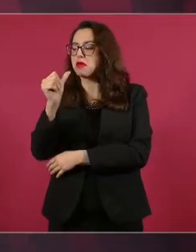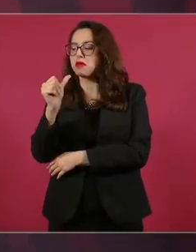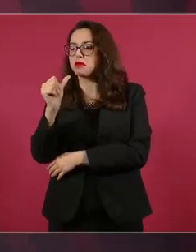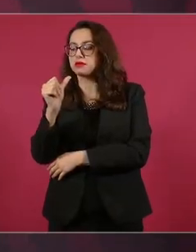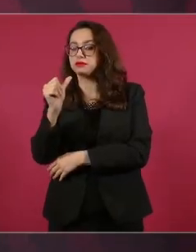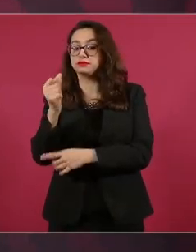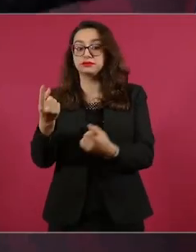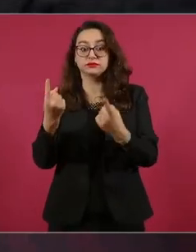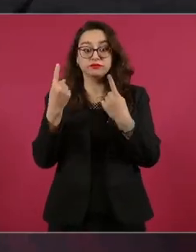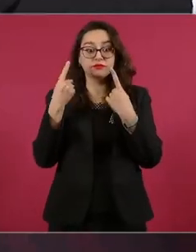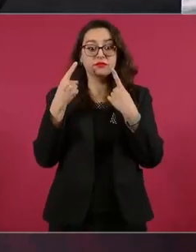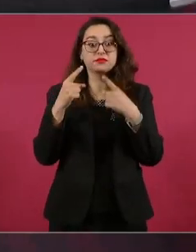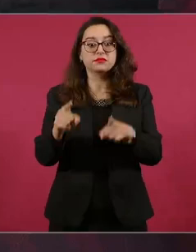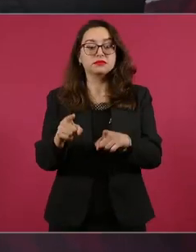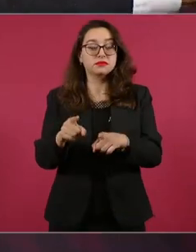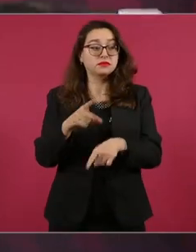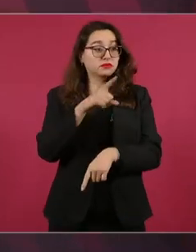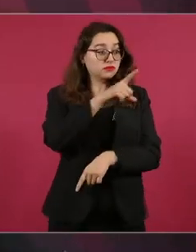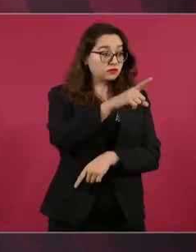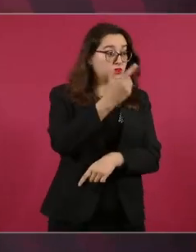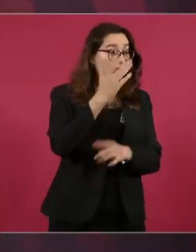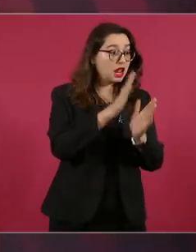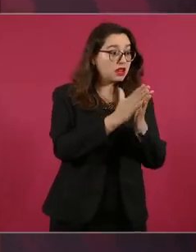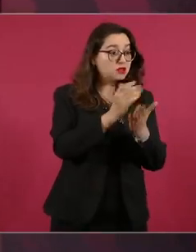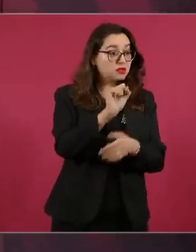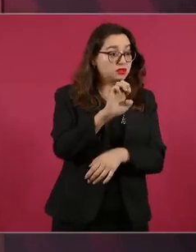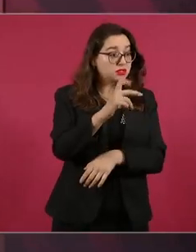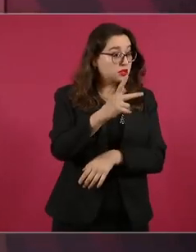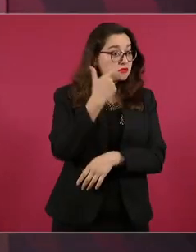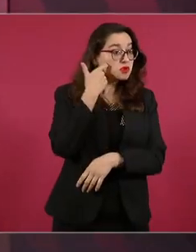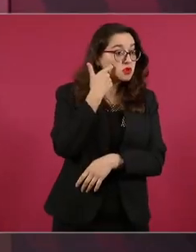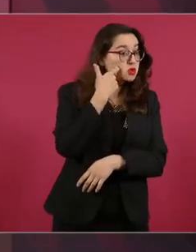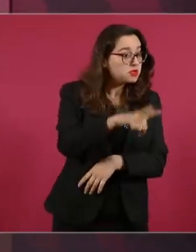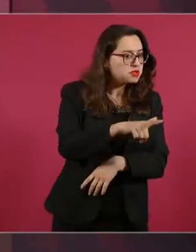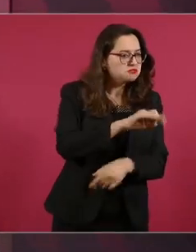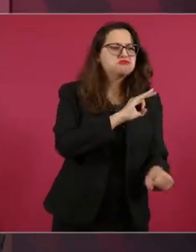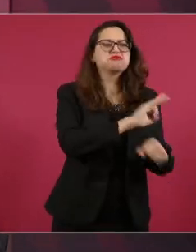amparos para que no se distribuyeran los libros, porque